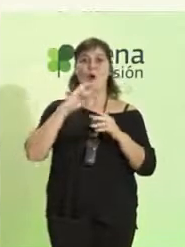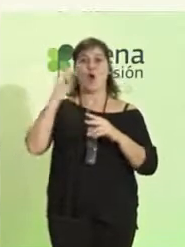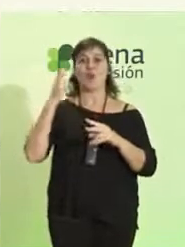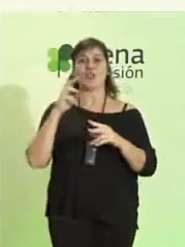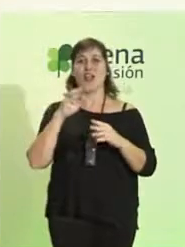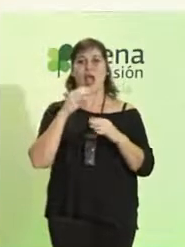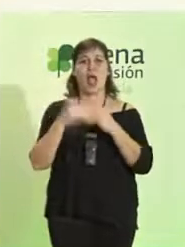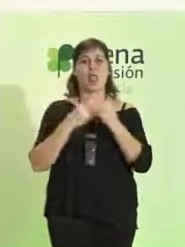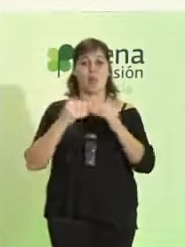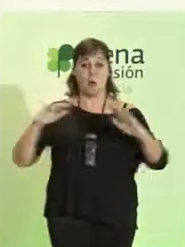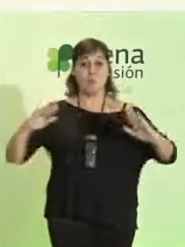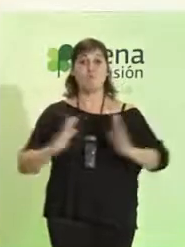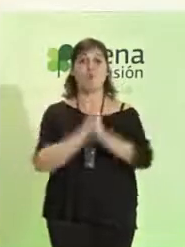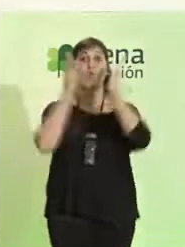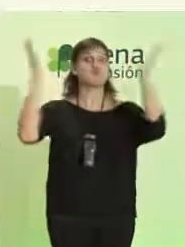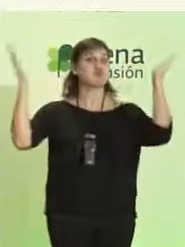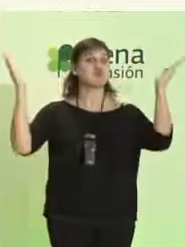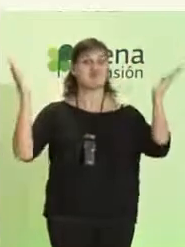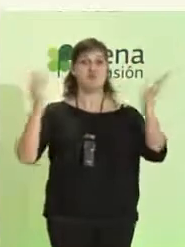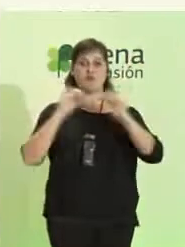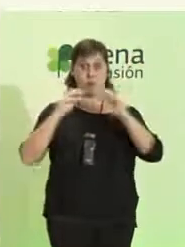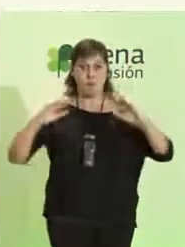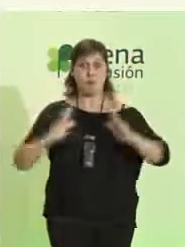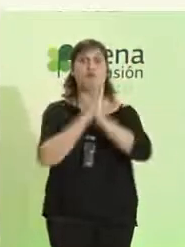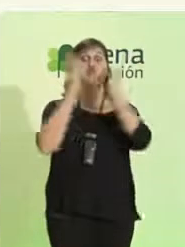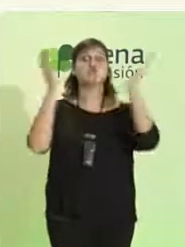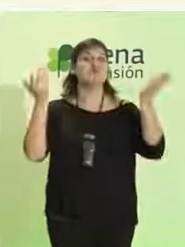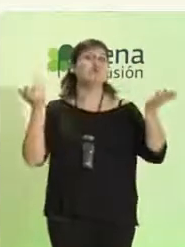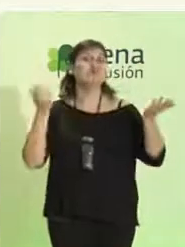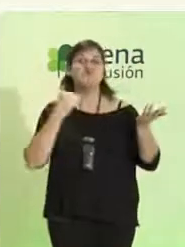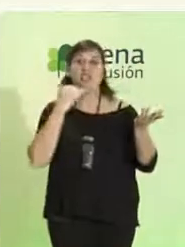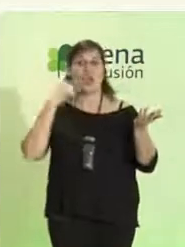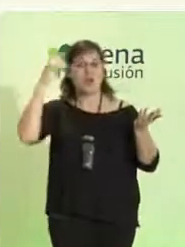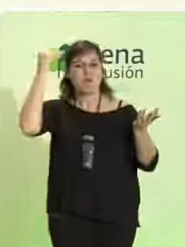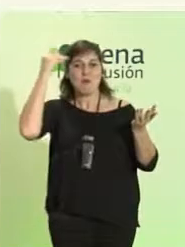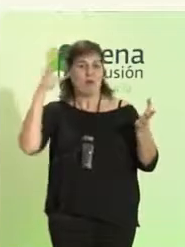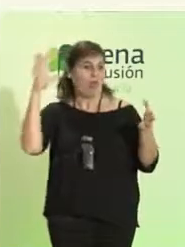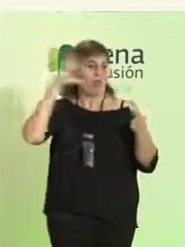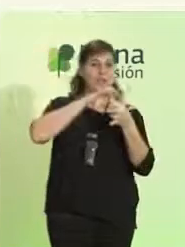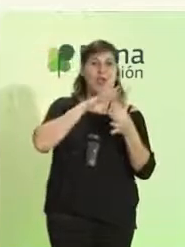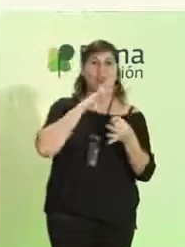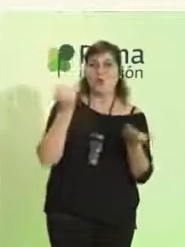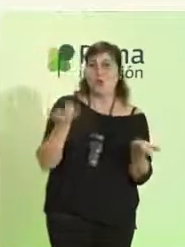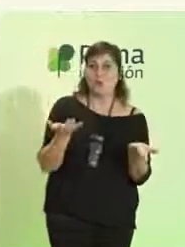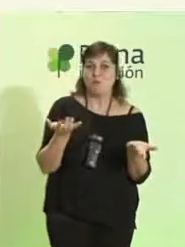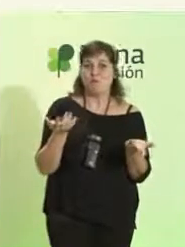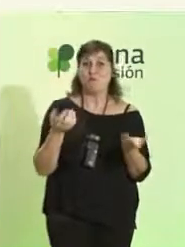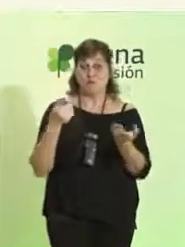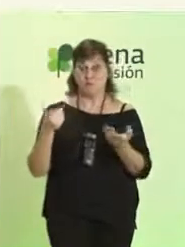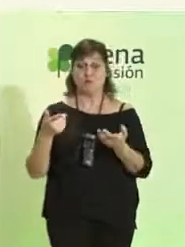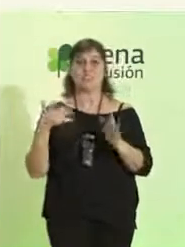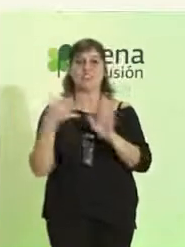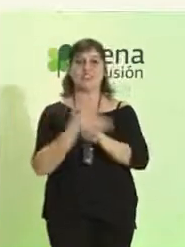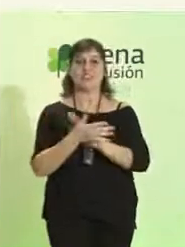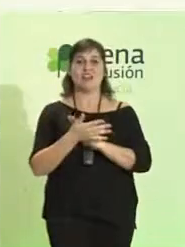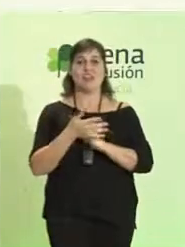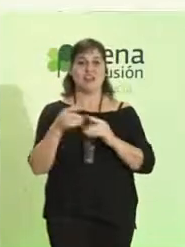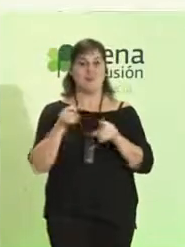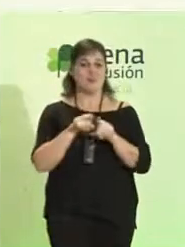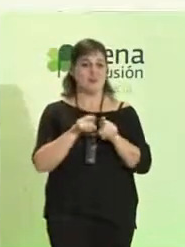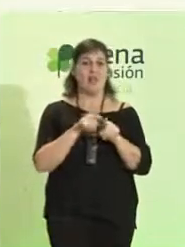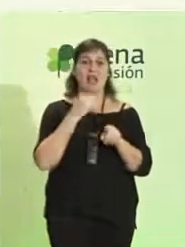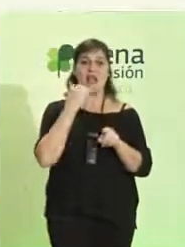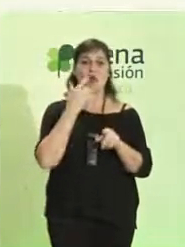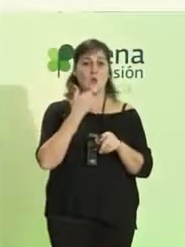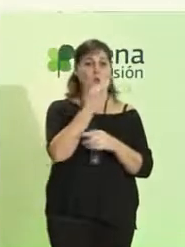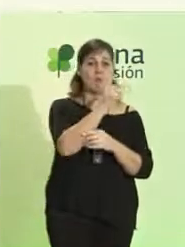Pero algo le habrá venido a la memoria que representa el azul, ¿no? A partir de ahí hemos intentado desvincular significante de significado y la